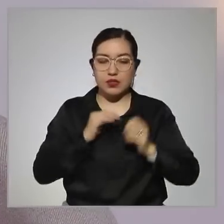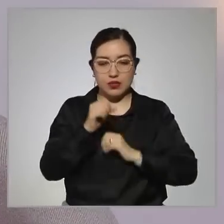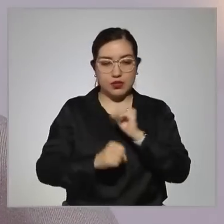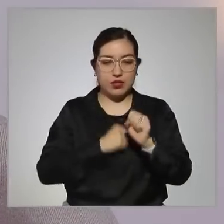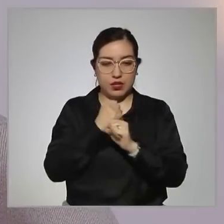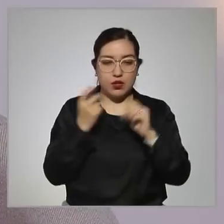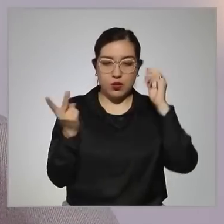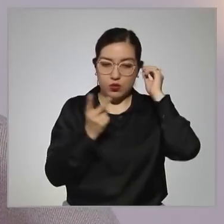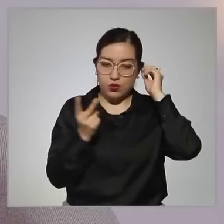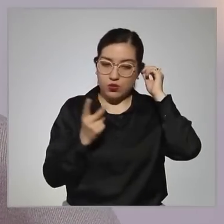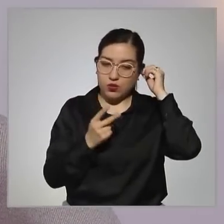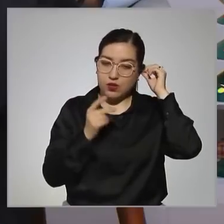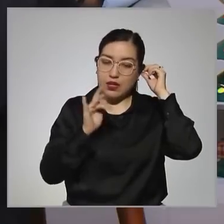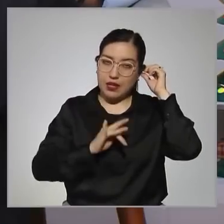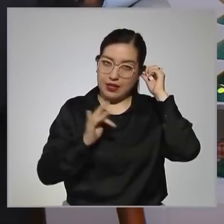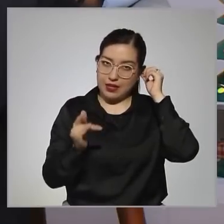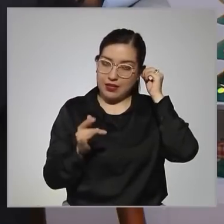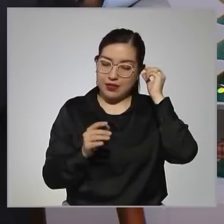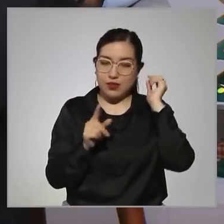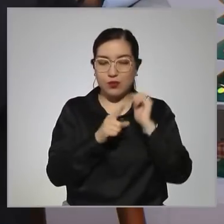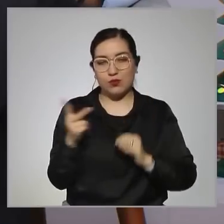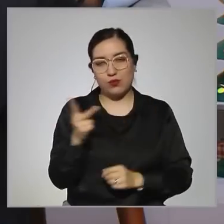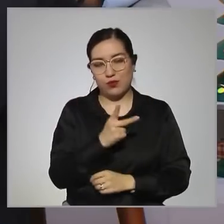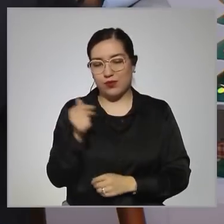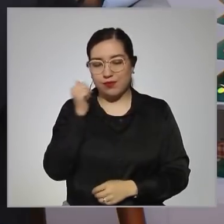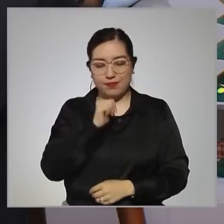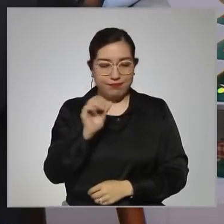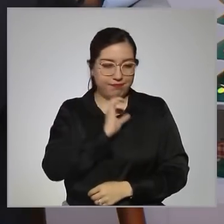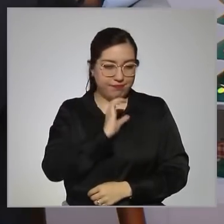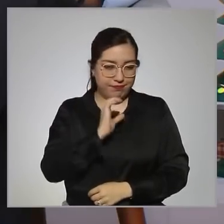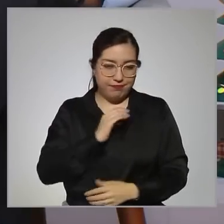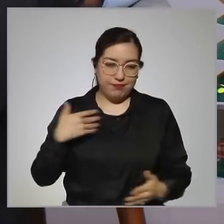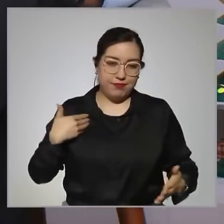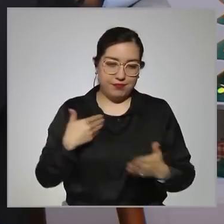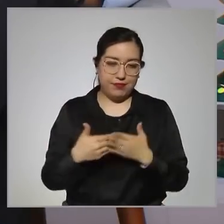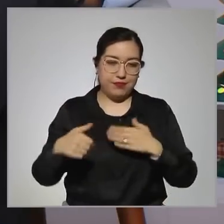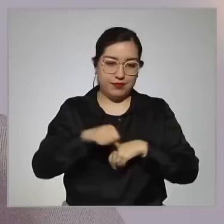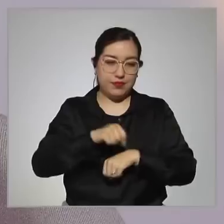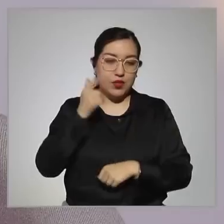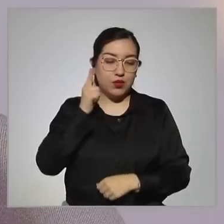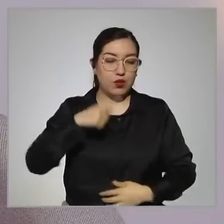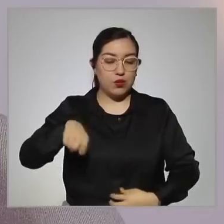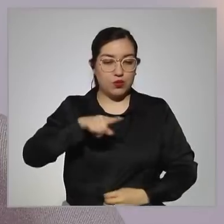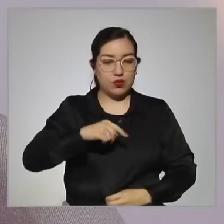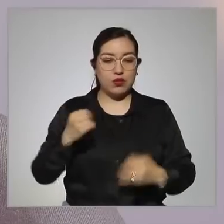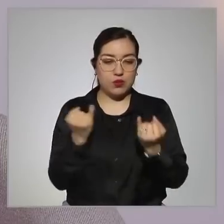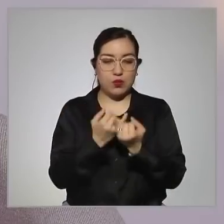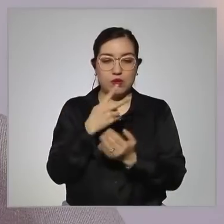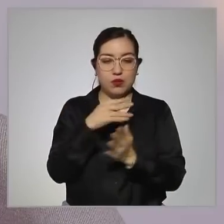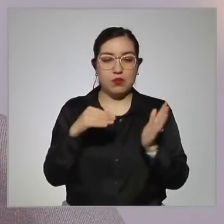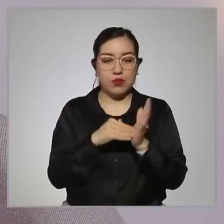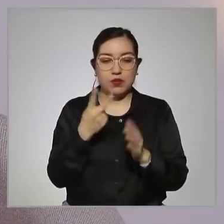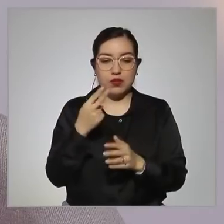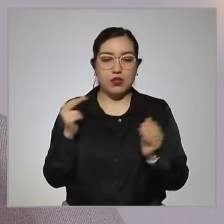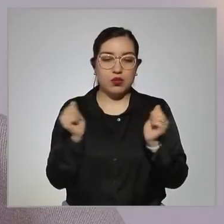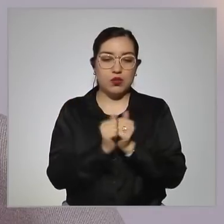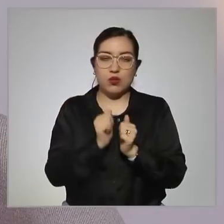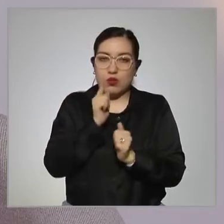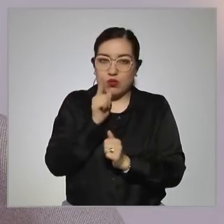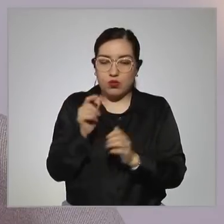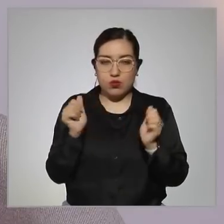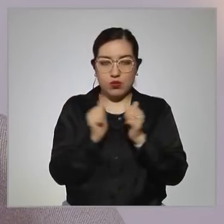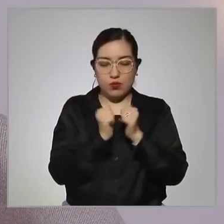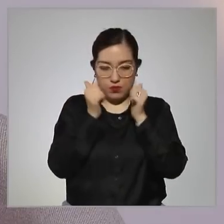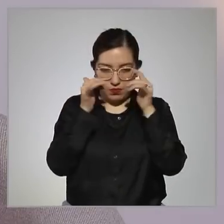Gracias por la dedicación y el cariño que nos brindan cada semana. Mi deseo es que ustedes también disfruten de un 2025 lleno de luz y bendiciones. Que